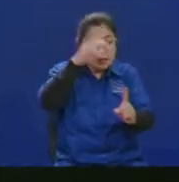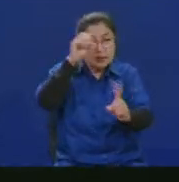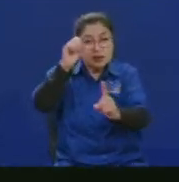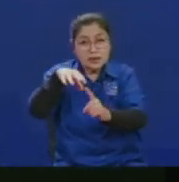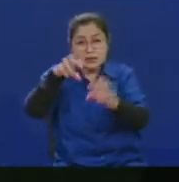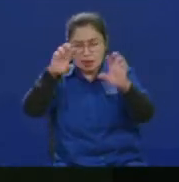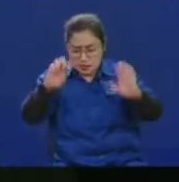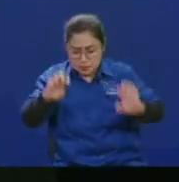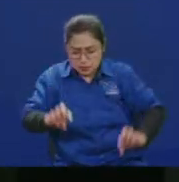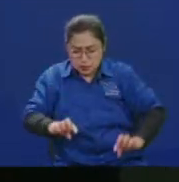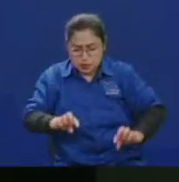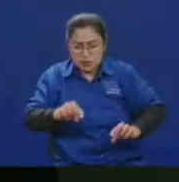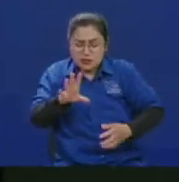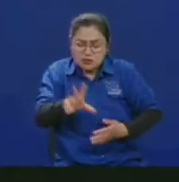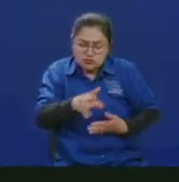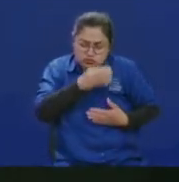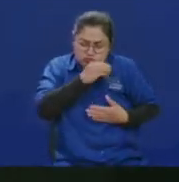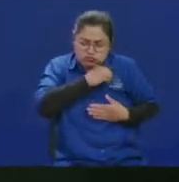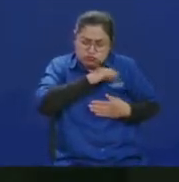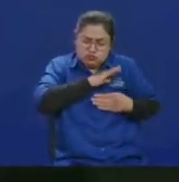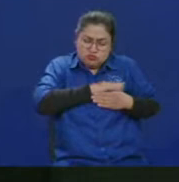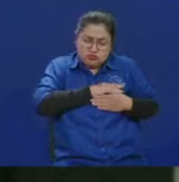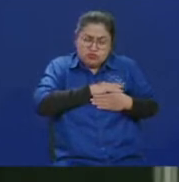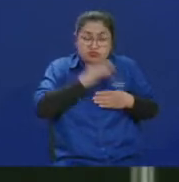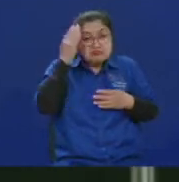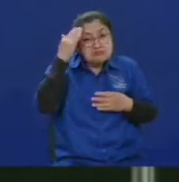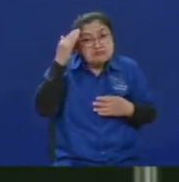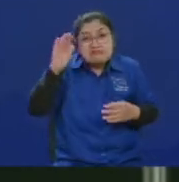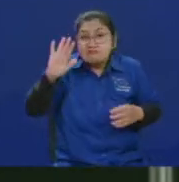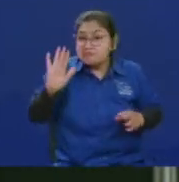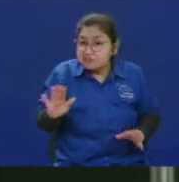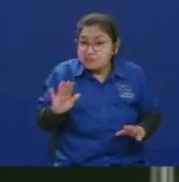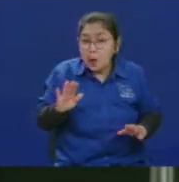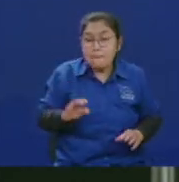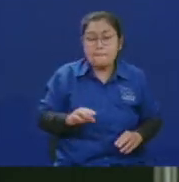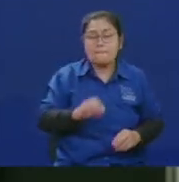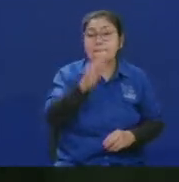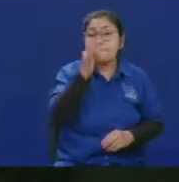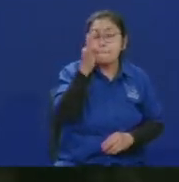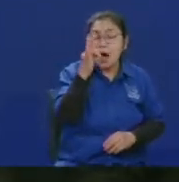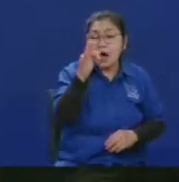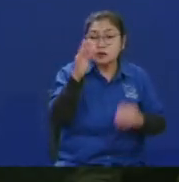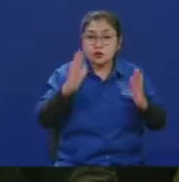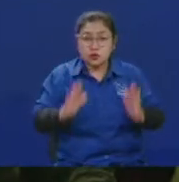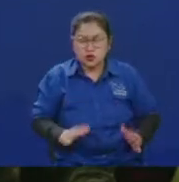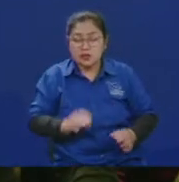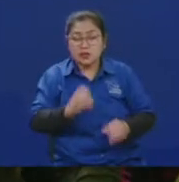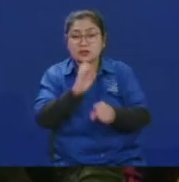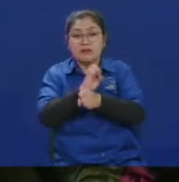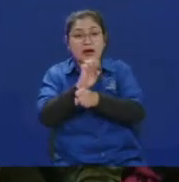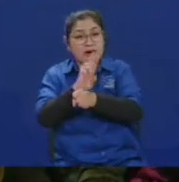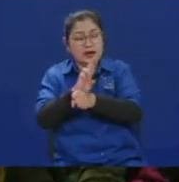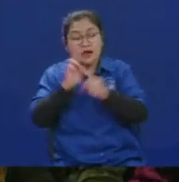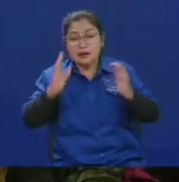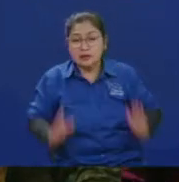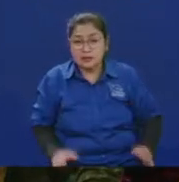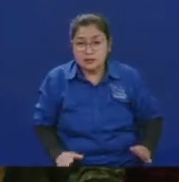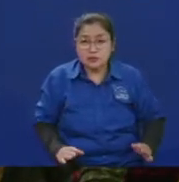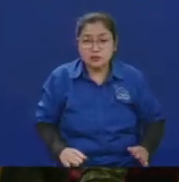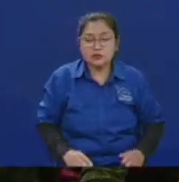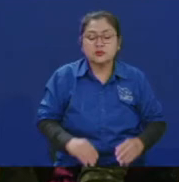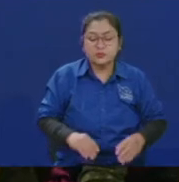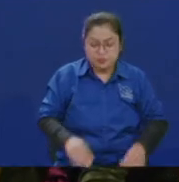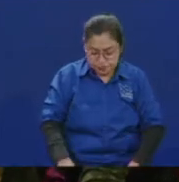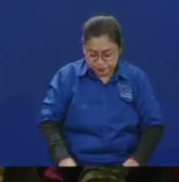saldrán siervos, siervas de Dios, pastores, evangelistas, en el nombre de Jesús. Papito lindo,